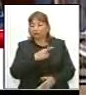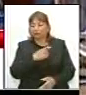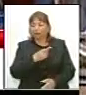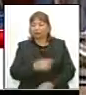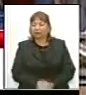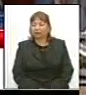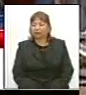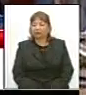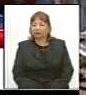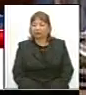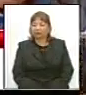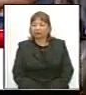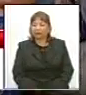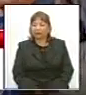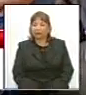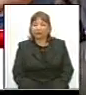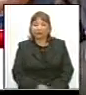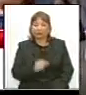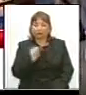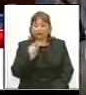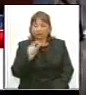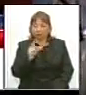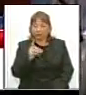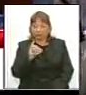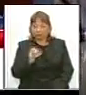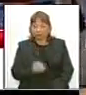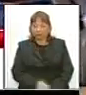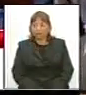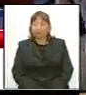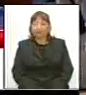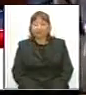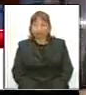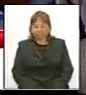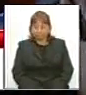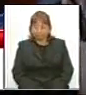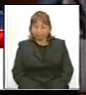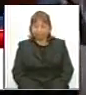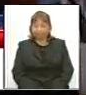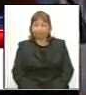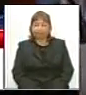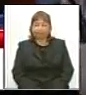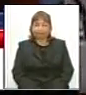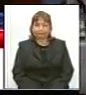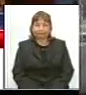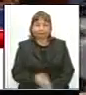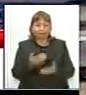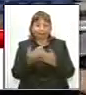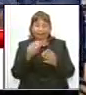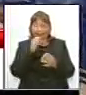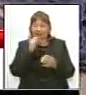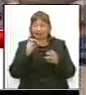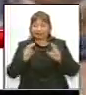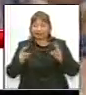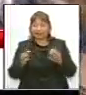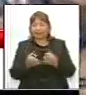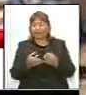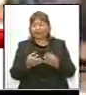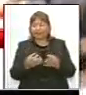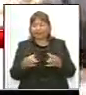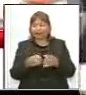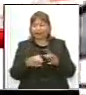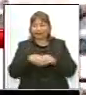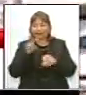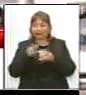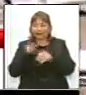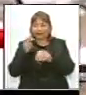presidente. Congresista Salgado, puede continuar. Sí, antes que nos dejen sin quórum, señor presidente, porque veo